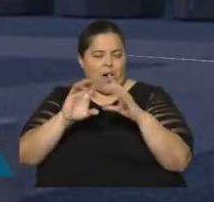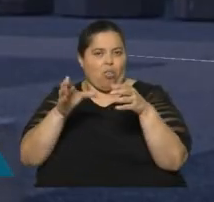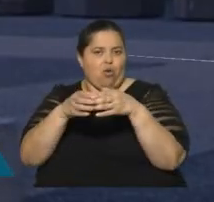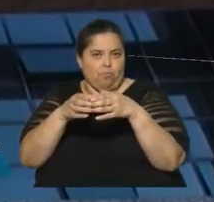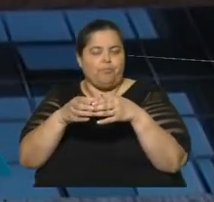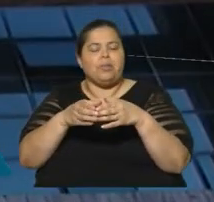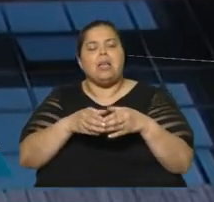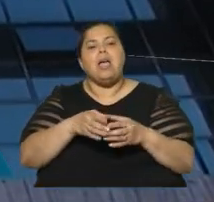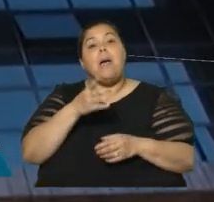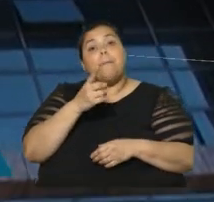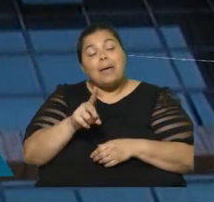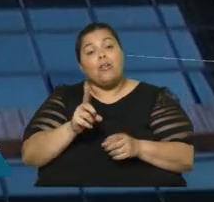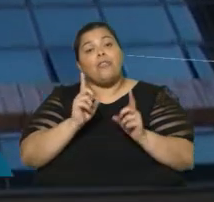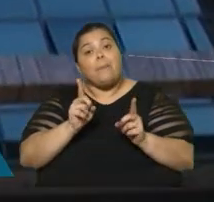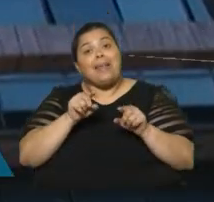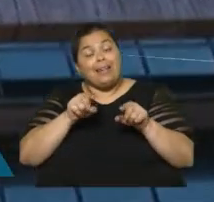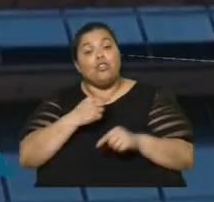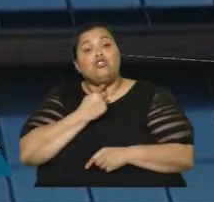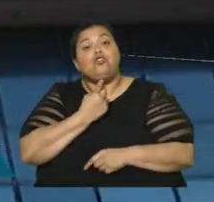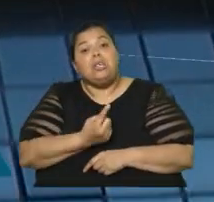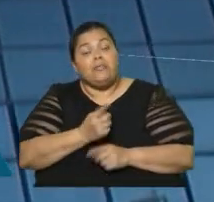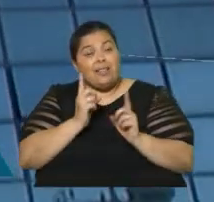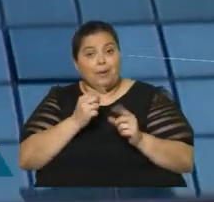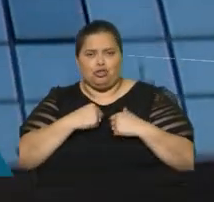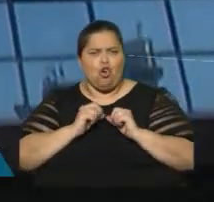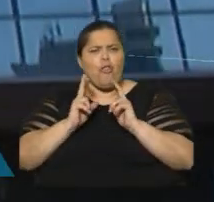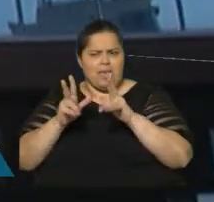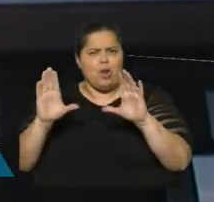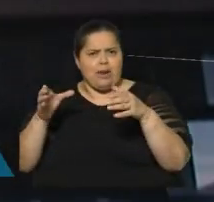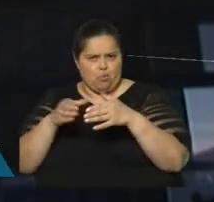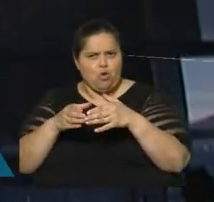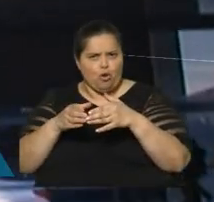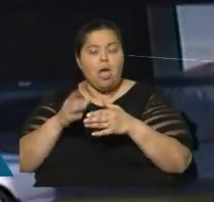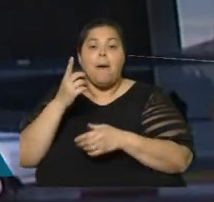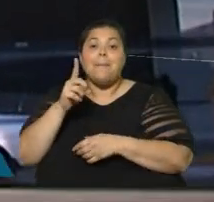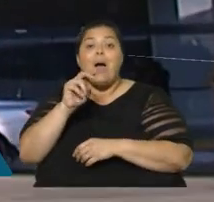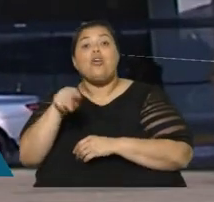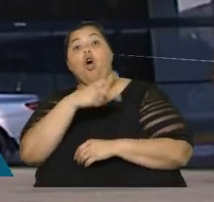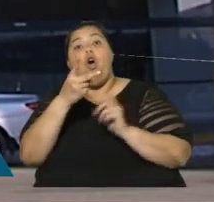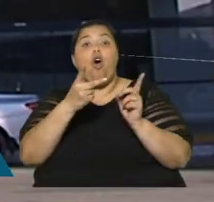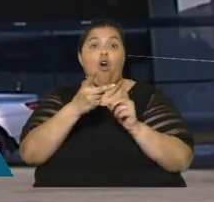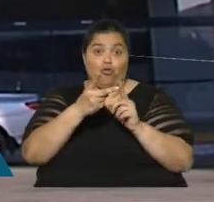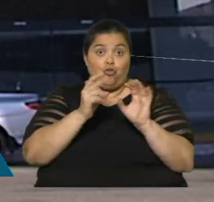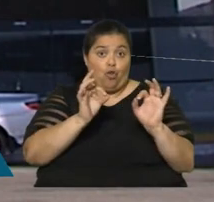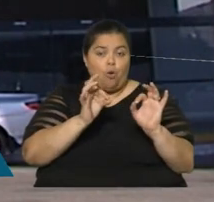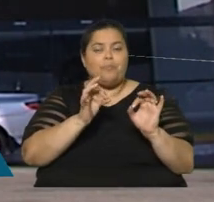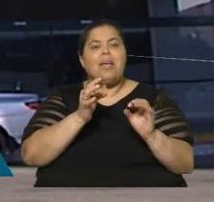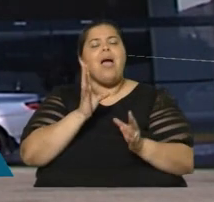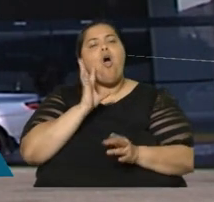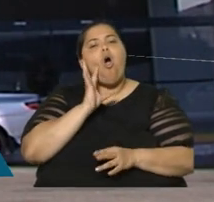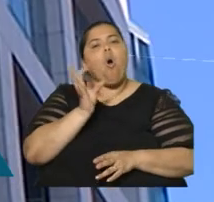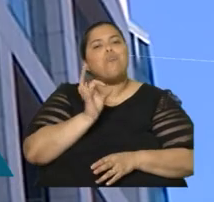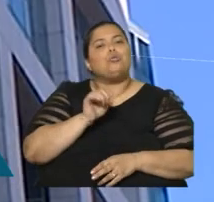fondo del tema, nos parece que esto es conveniente y así lo manifestamos en la reunión. Hay otra dimensión del asunto que es la cuestión de la